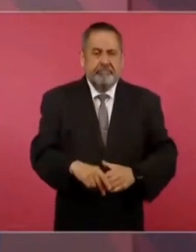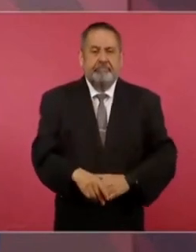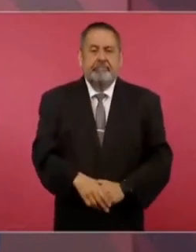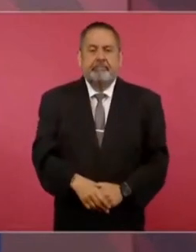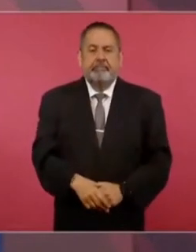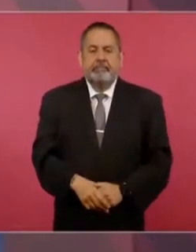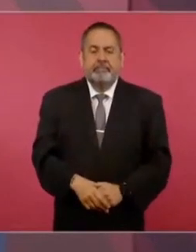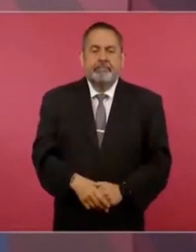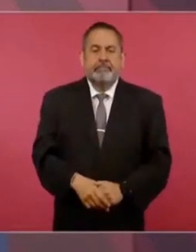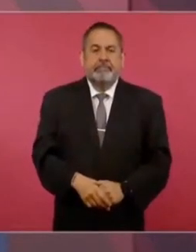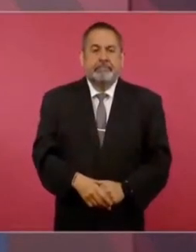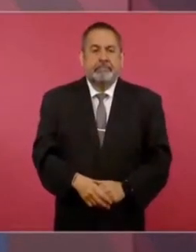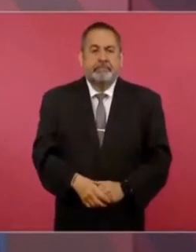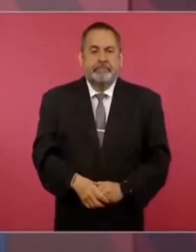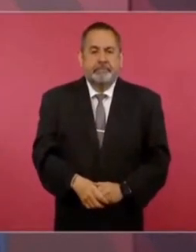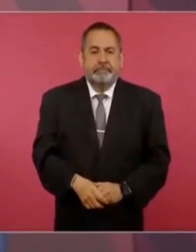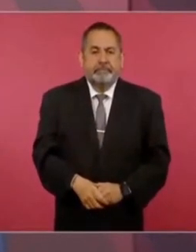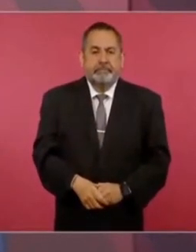Aunque